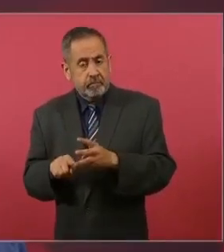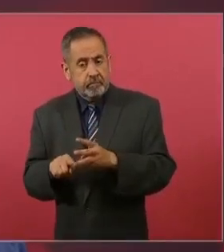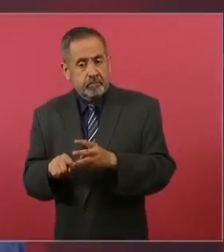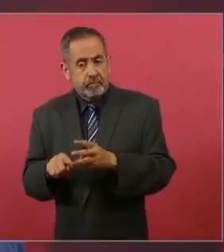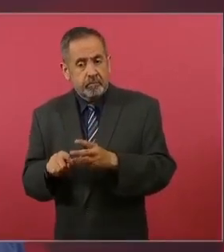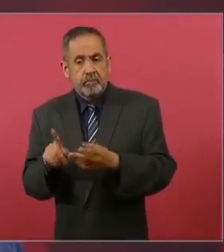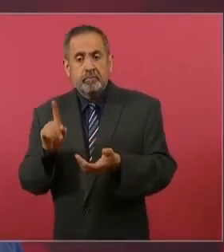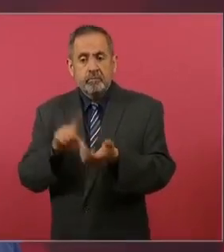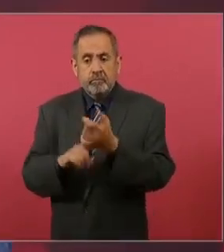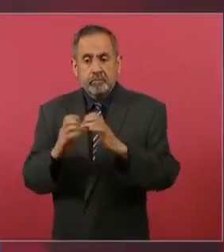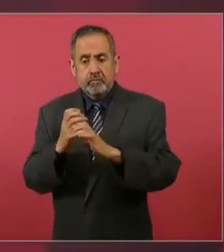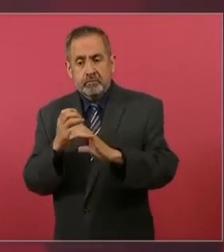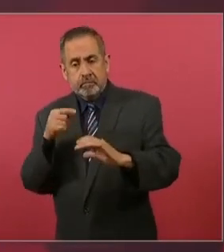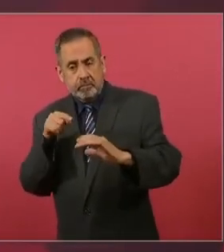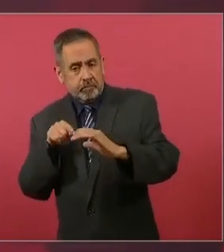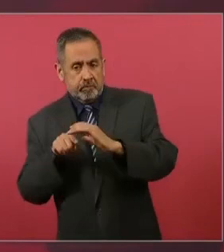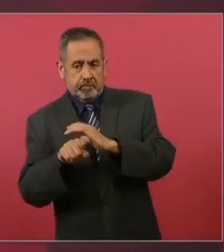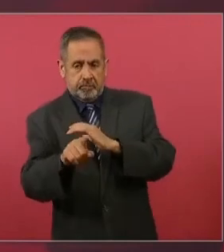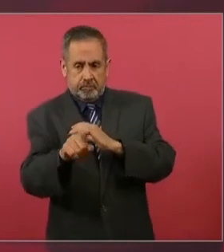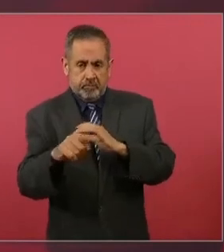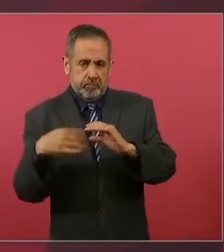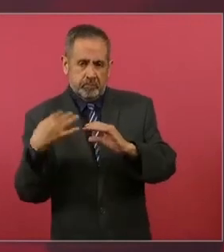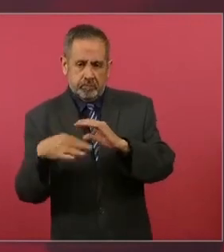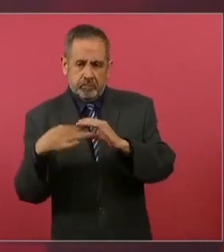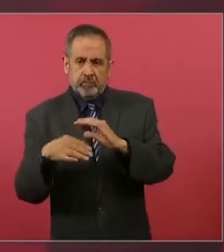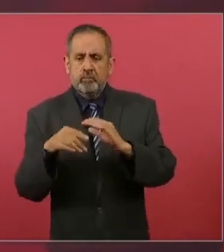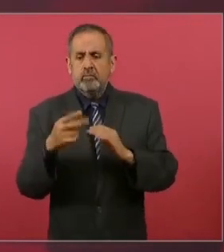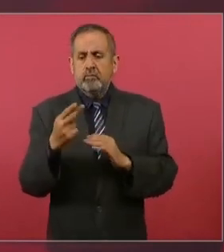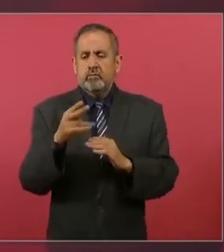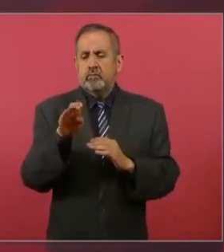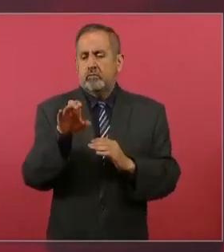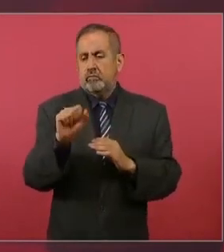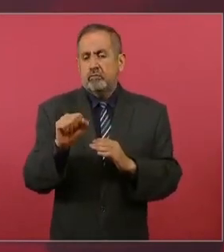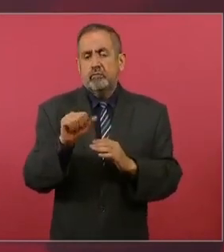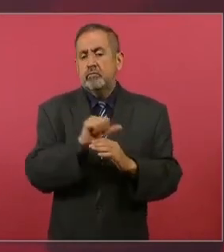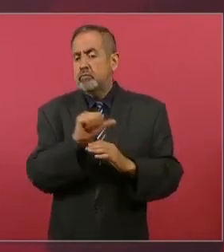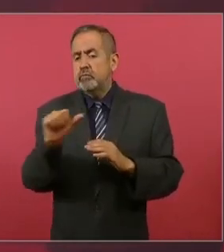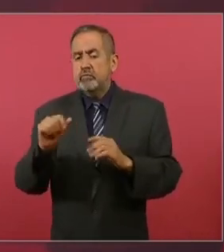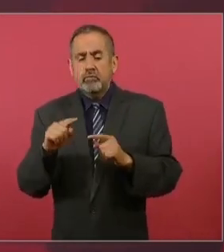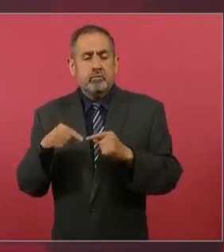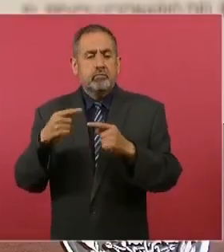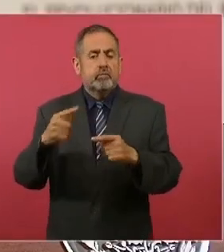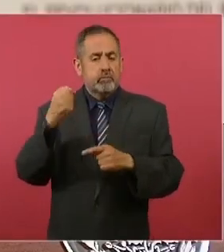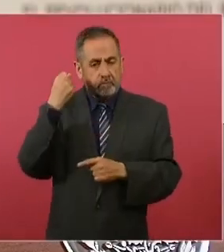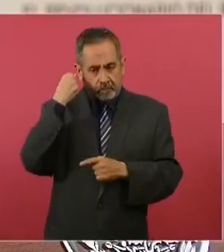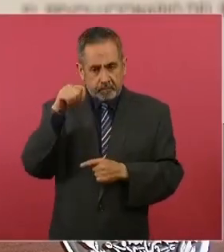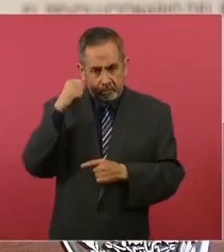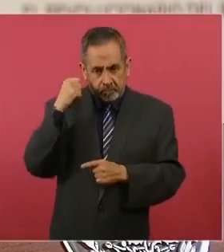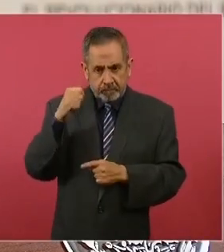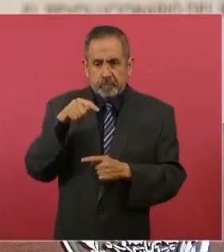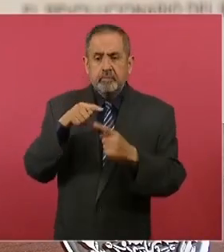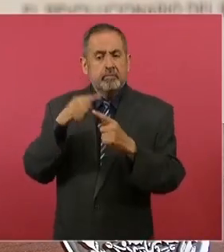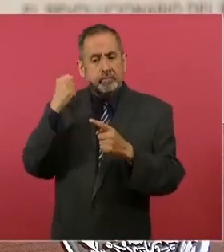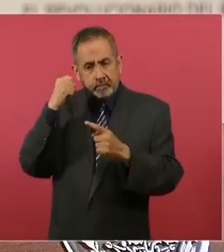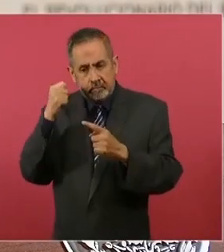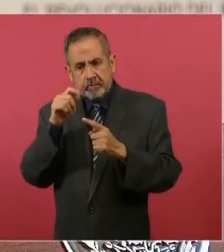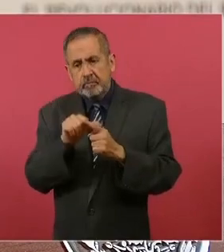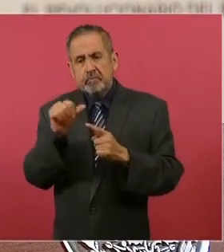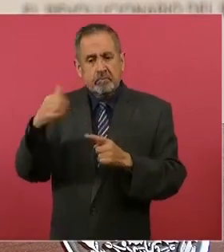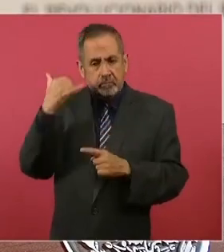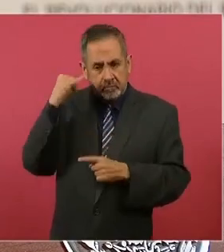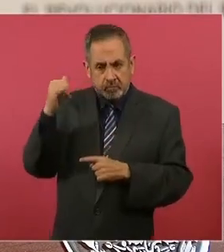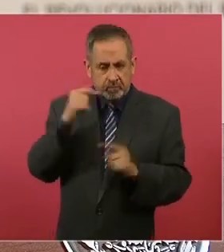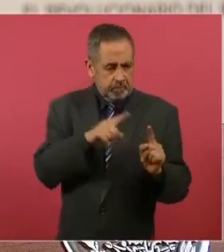al gasoducto de Dos Bocas a Tabasco y de Tabasco a Yucatán.